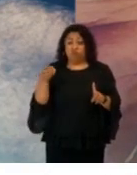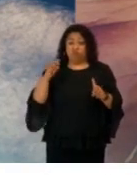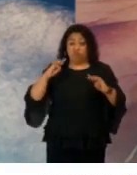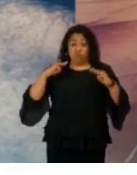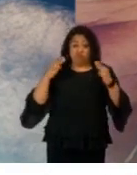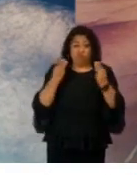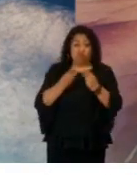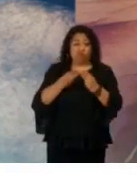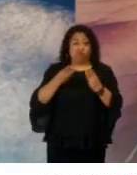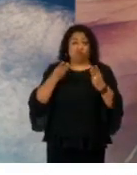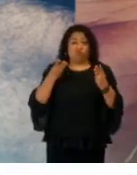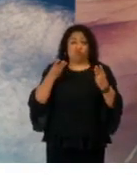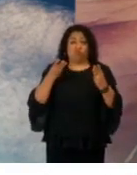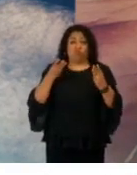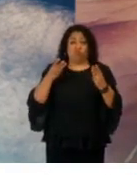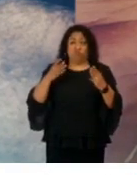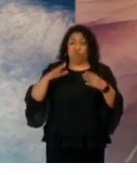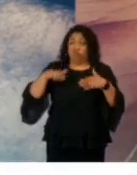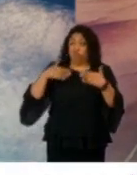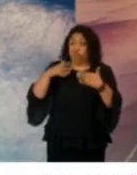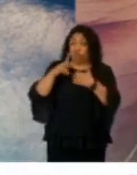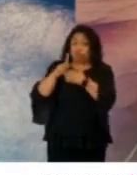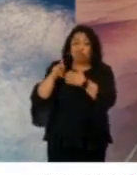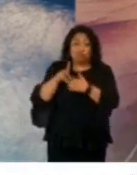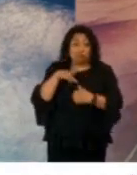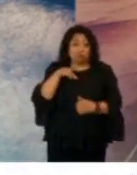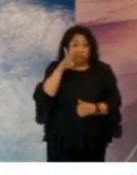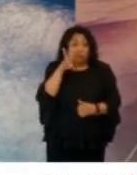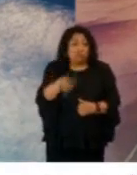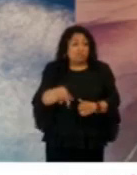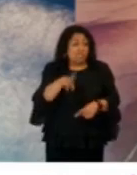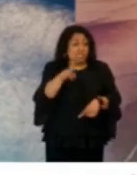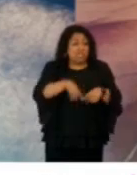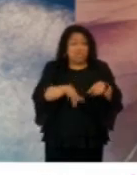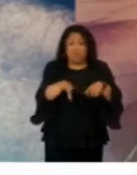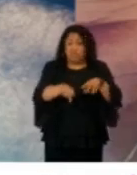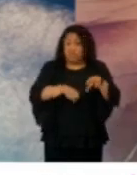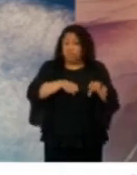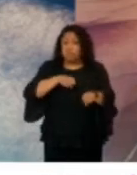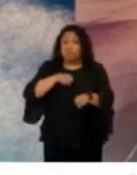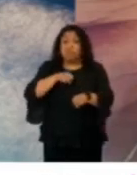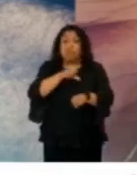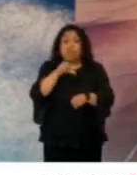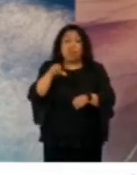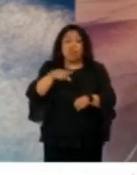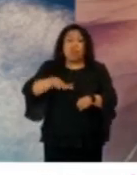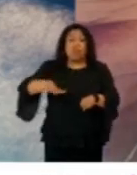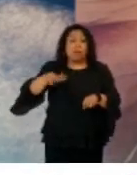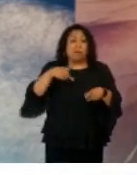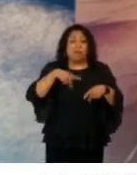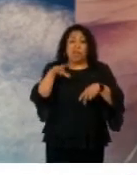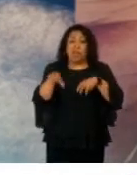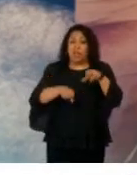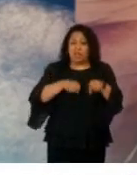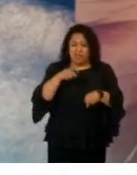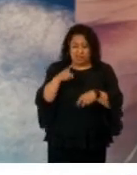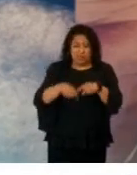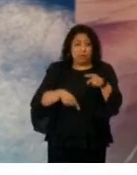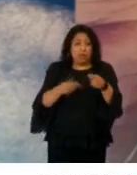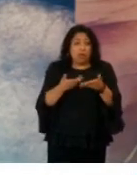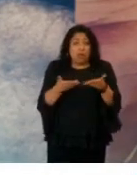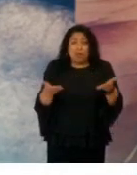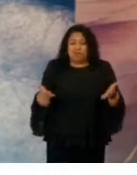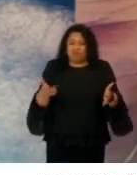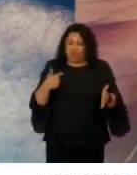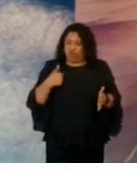y transnacional, que en efecto está despojando aún más a esa ciudadanía y que actúa